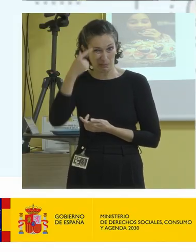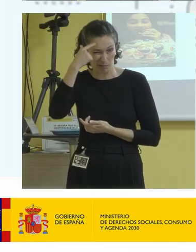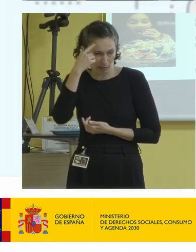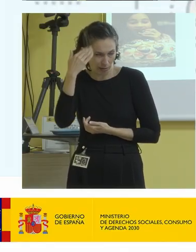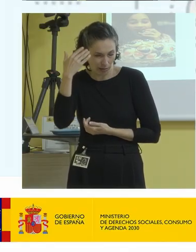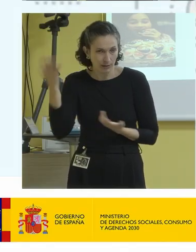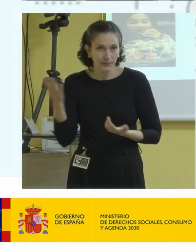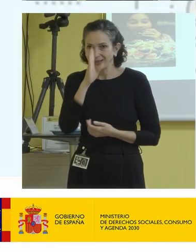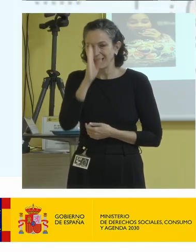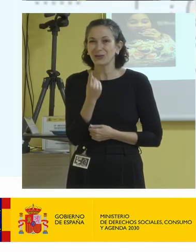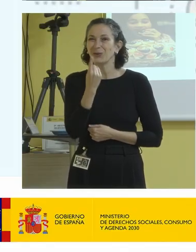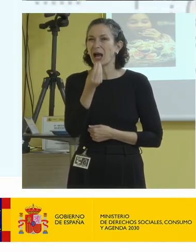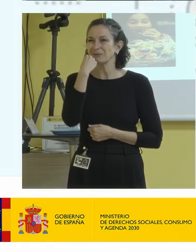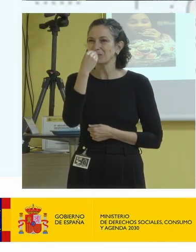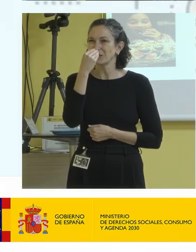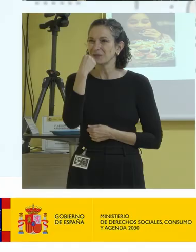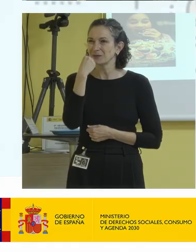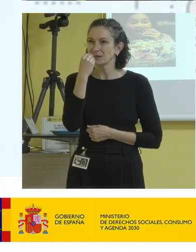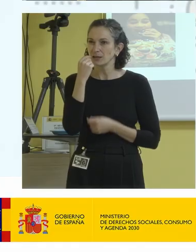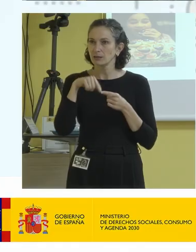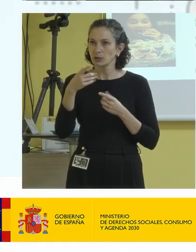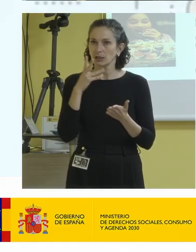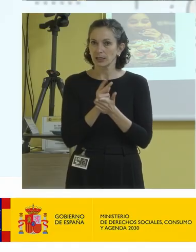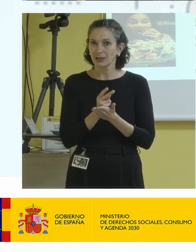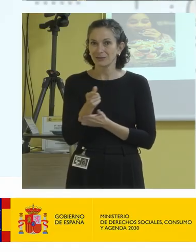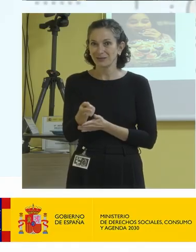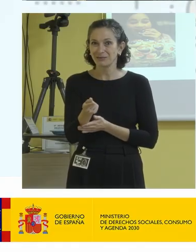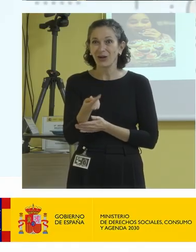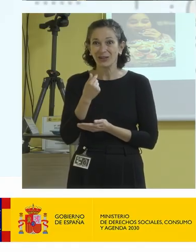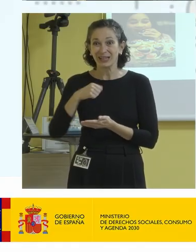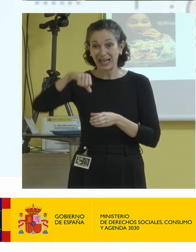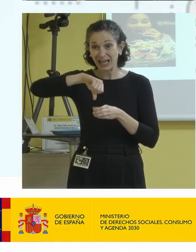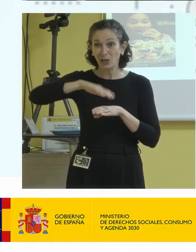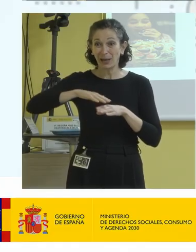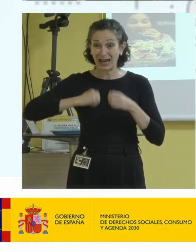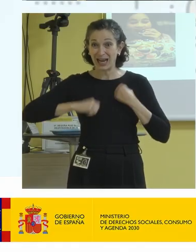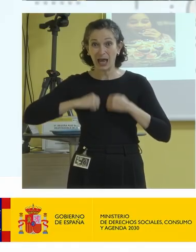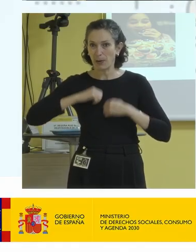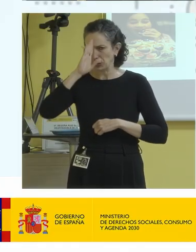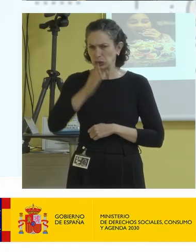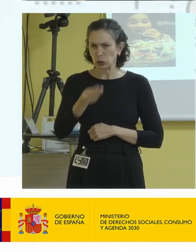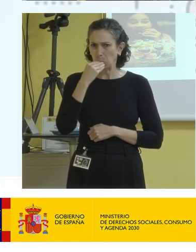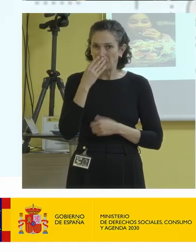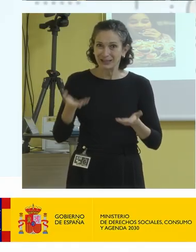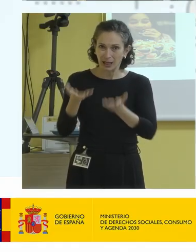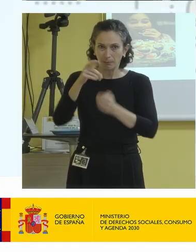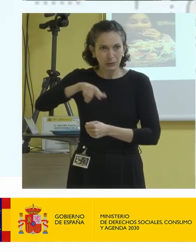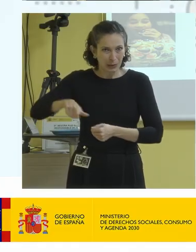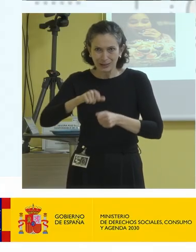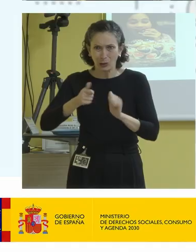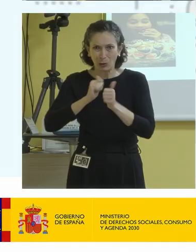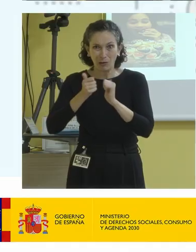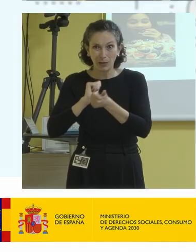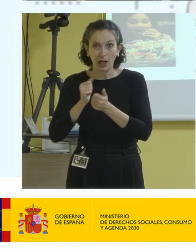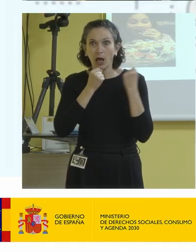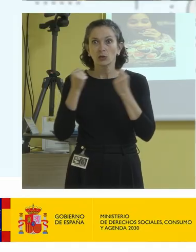se come una en directo y monta el Tide Pod Challenge de cómete detergente en directo. Y la peña comiendo ese detergente. ¿Y qué hacen las autoridades?